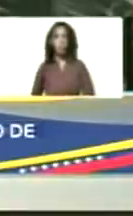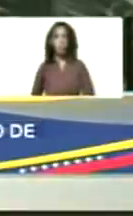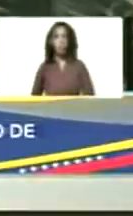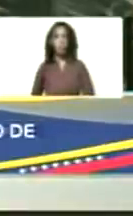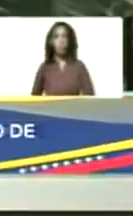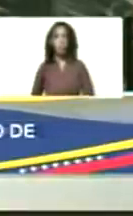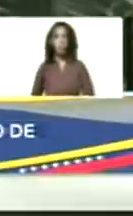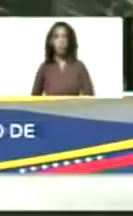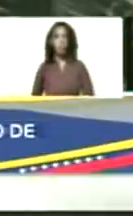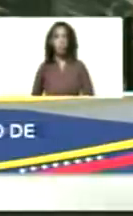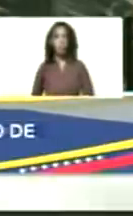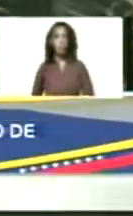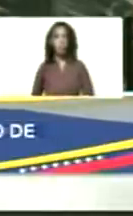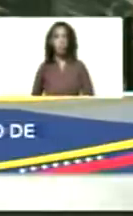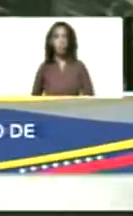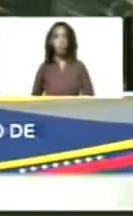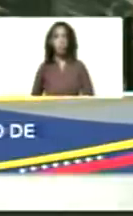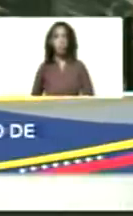No.